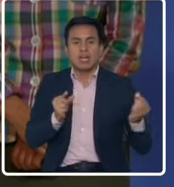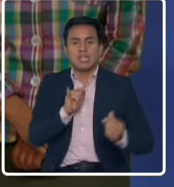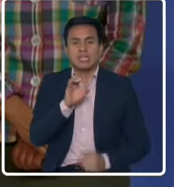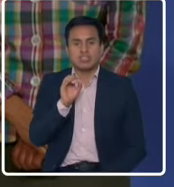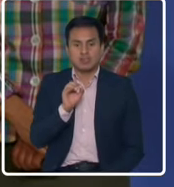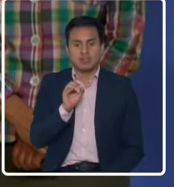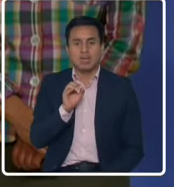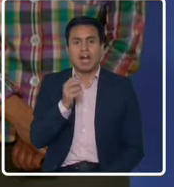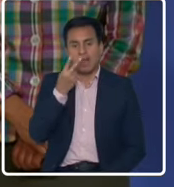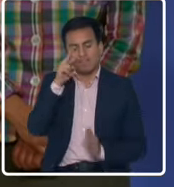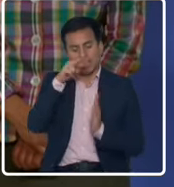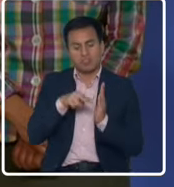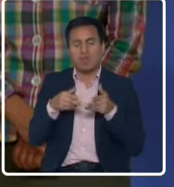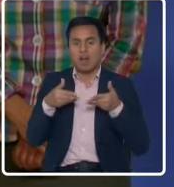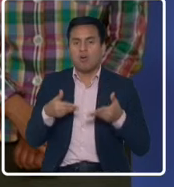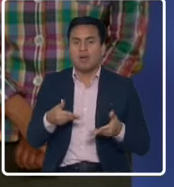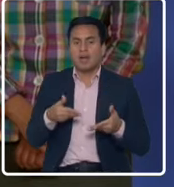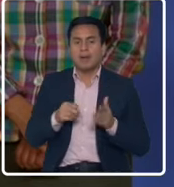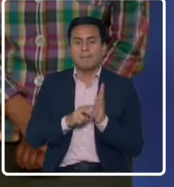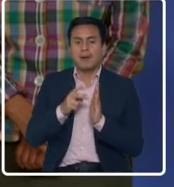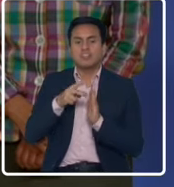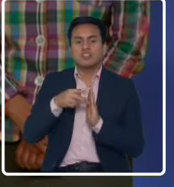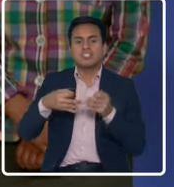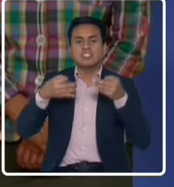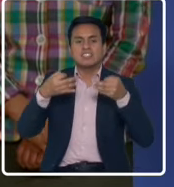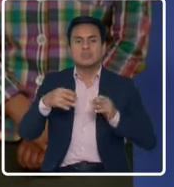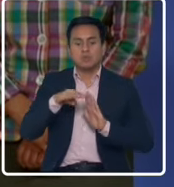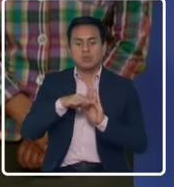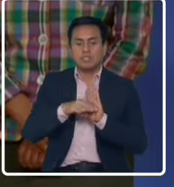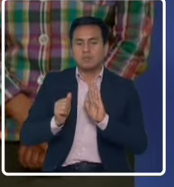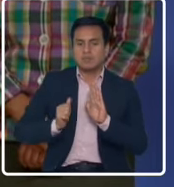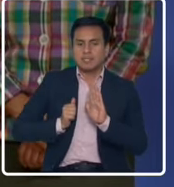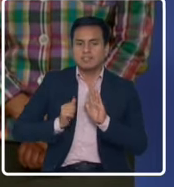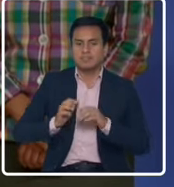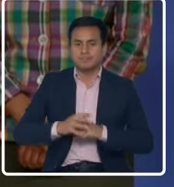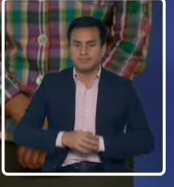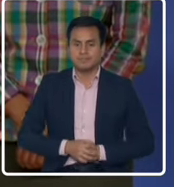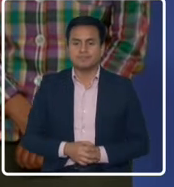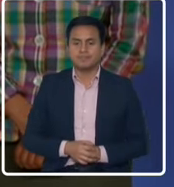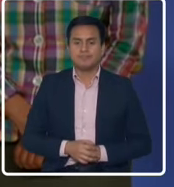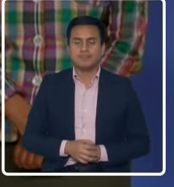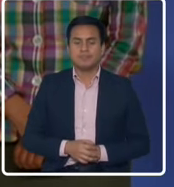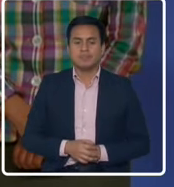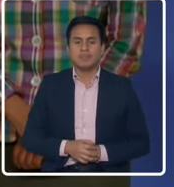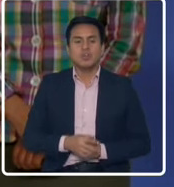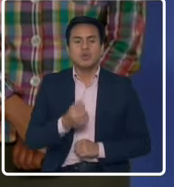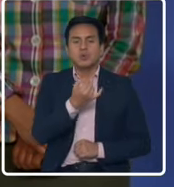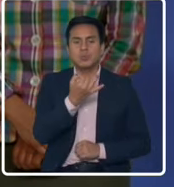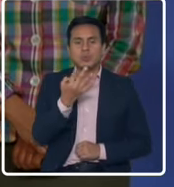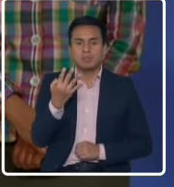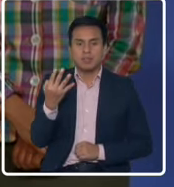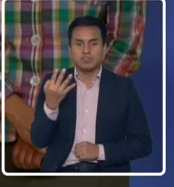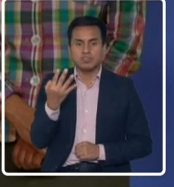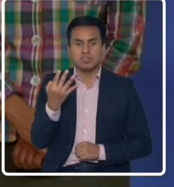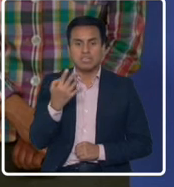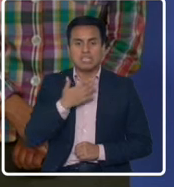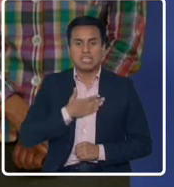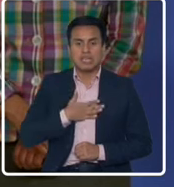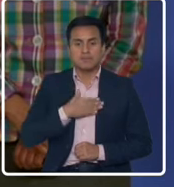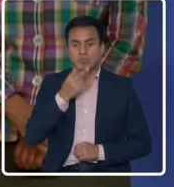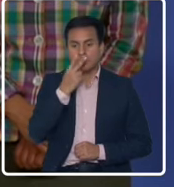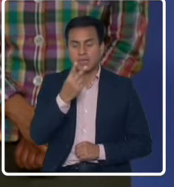participar privados a través de estos contratos la declaración de intereses que tiene que hacerse en abril los contratos que se van a firmar Y de qué manera podrían participar por supuesto en la